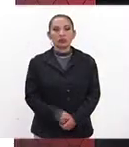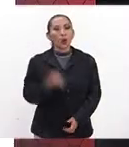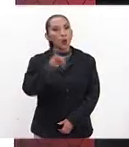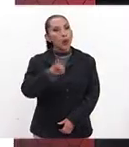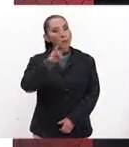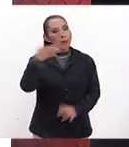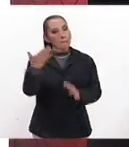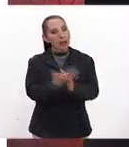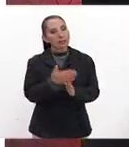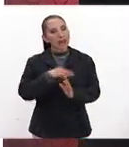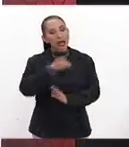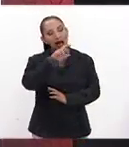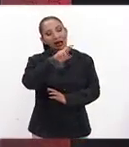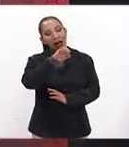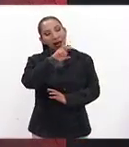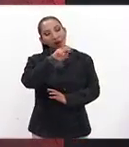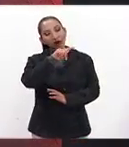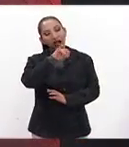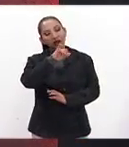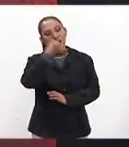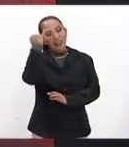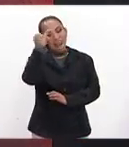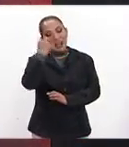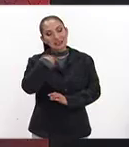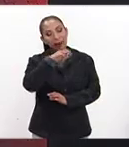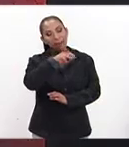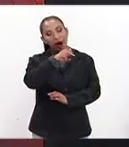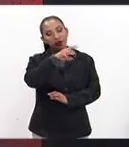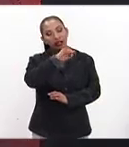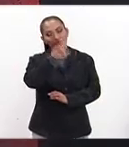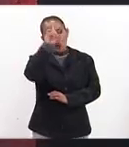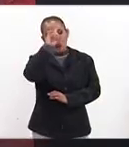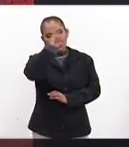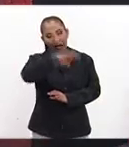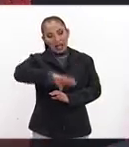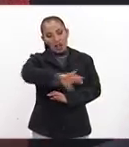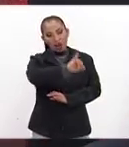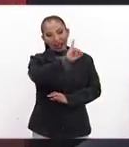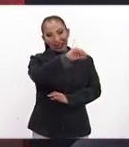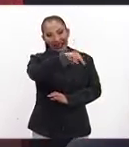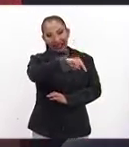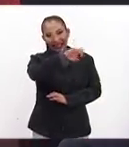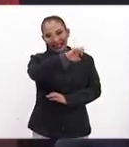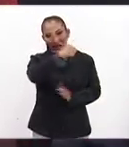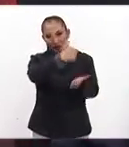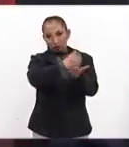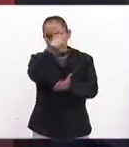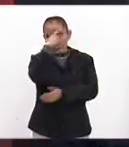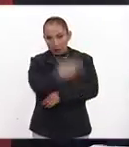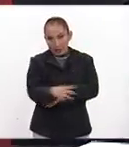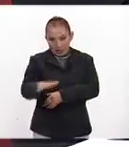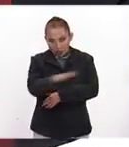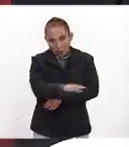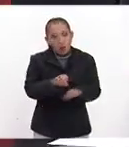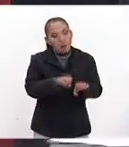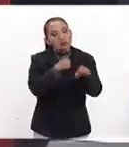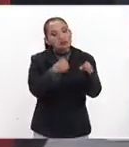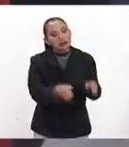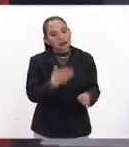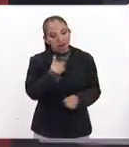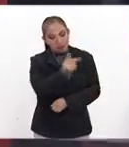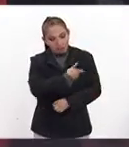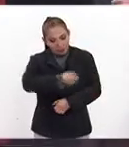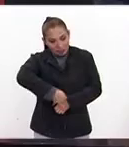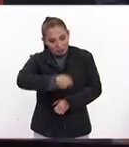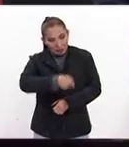jueves de nuestra sección Rebotando Ideas. Ya está aquí con nosotros Mauricio Huesca, consejero del Instituto Electoral de la Ciudad de México. Mauricio, ¿cómo estás? Qué gusto